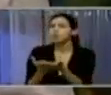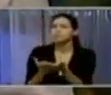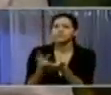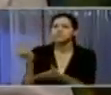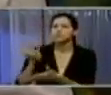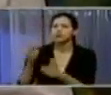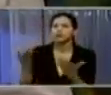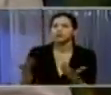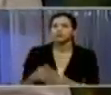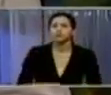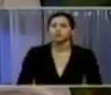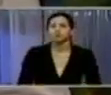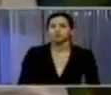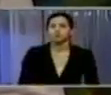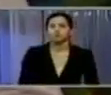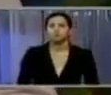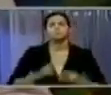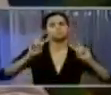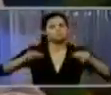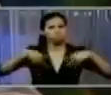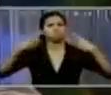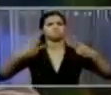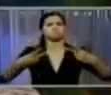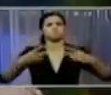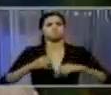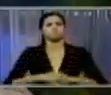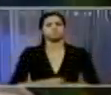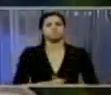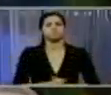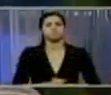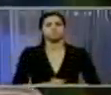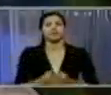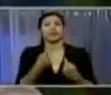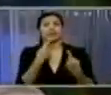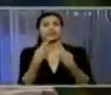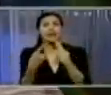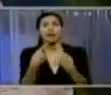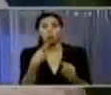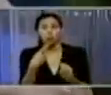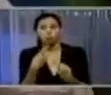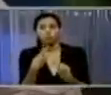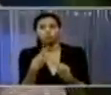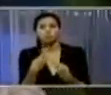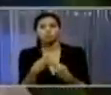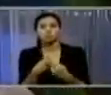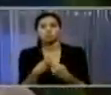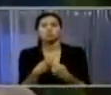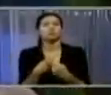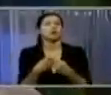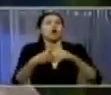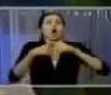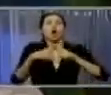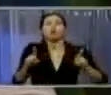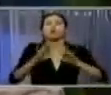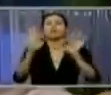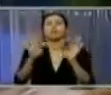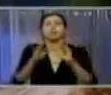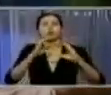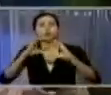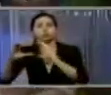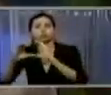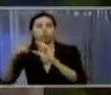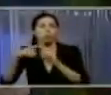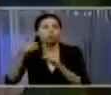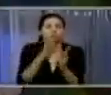que iniciemos una nueva etapa de diálogo con nuevos canales de comunicación y un conjunto